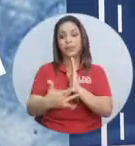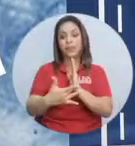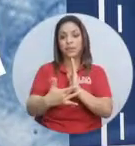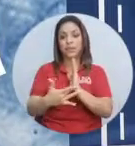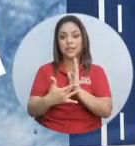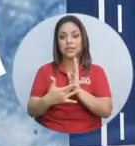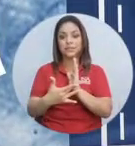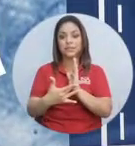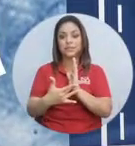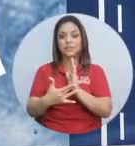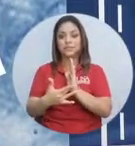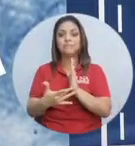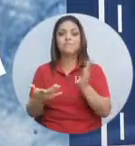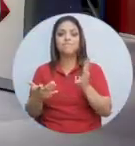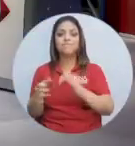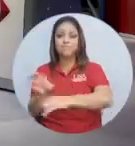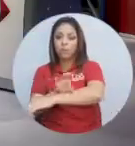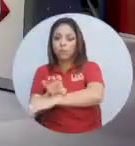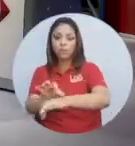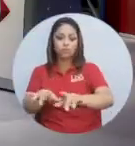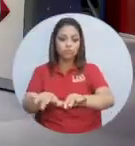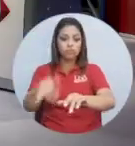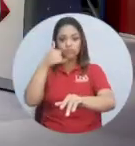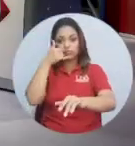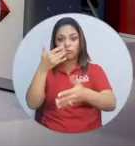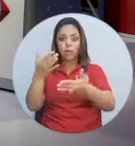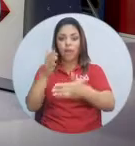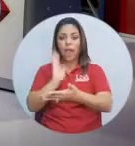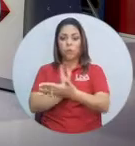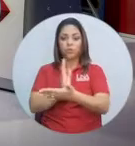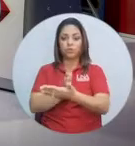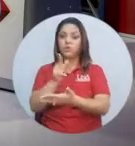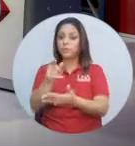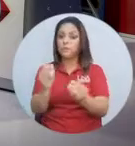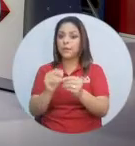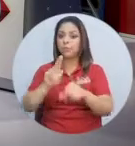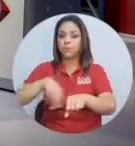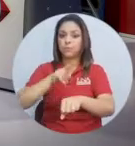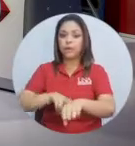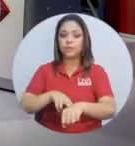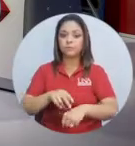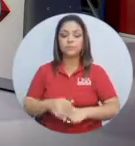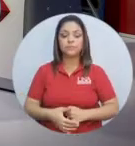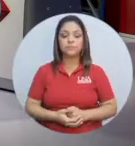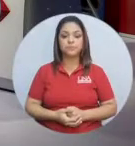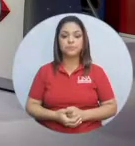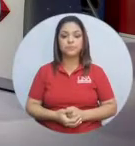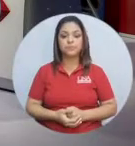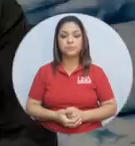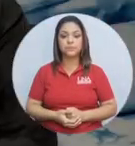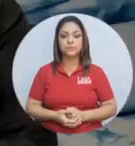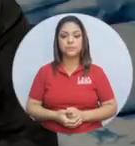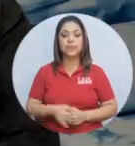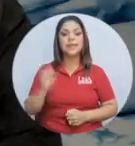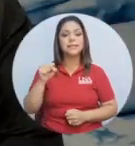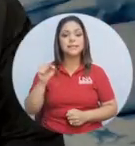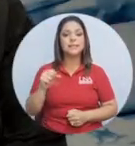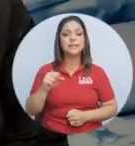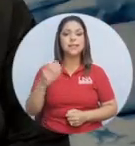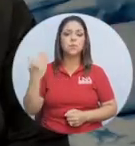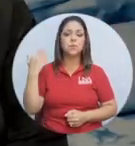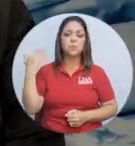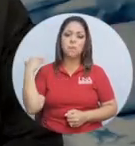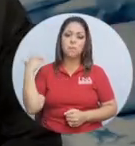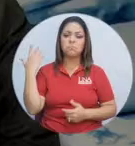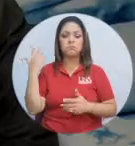tecnologías, ¿verdad? El ciberbullying o acoso cibernético, pues se ha vuelto más común. Sí. Hace un